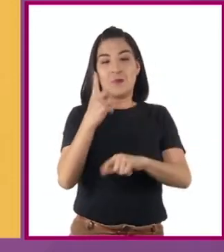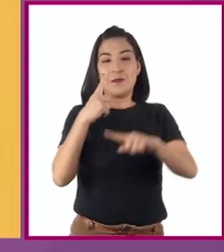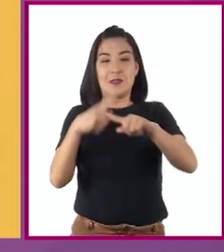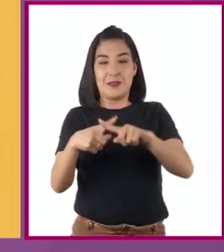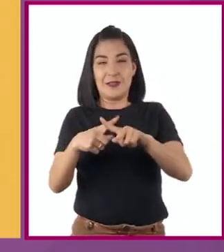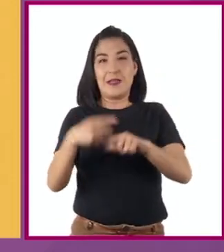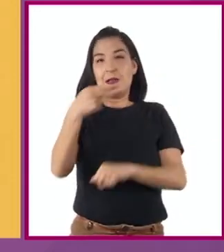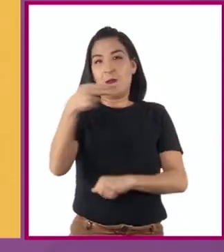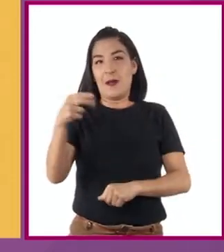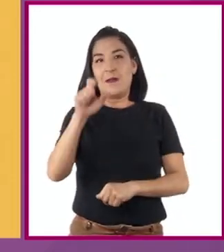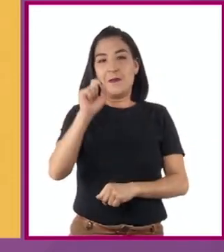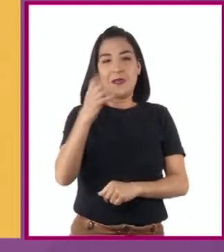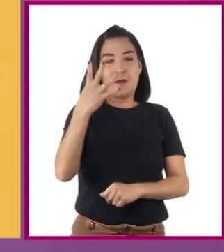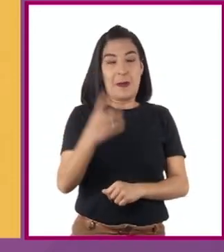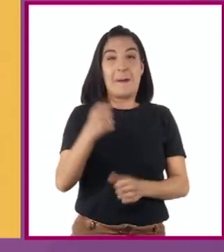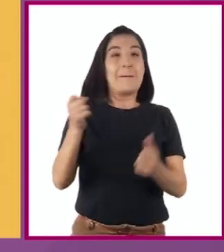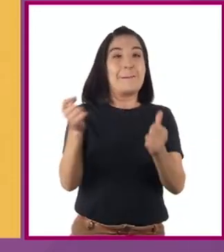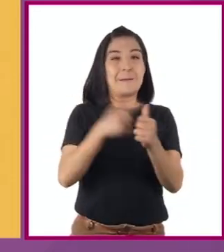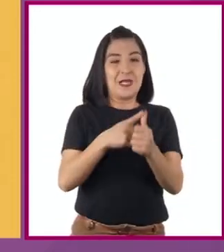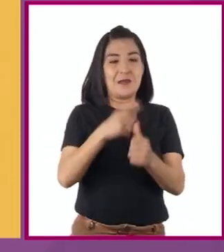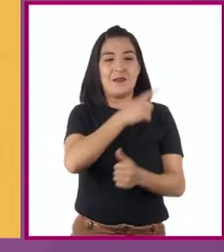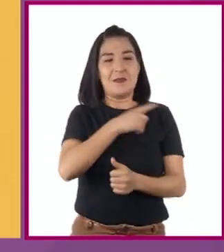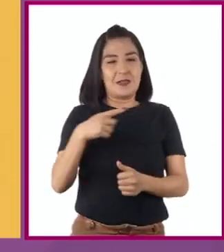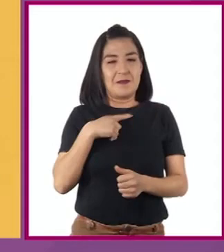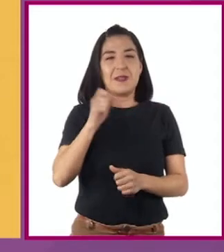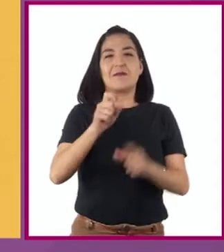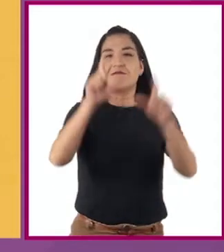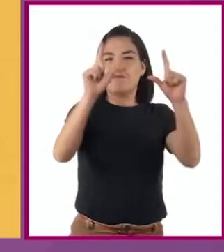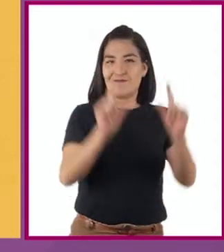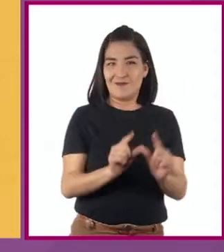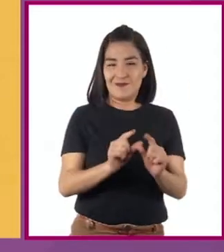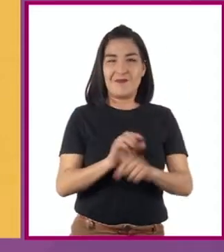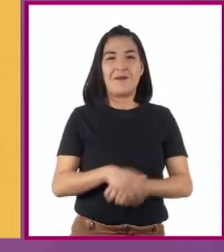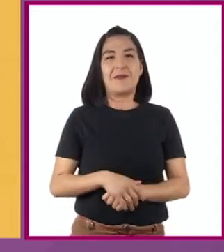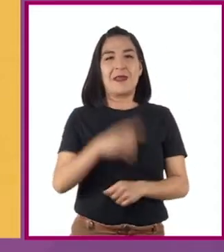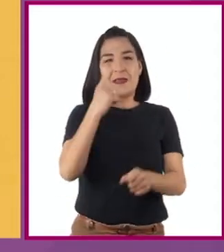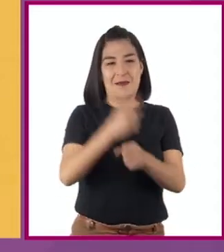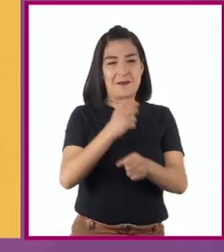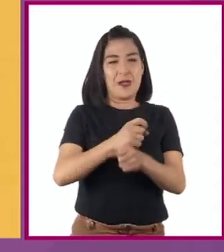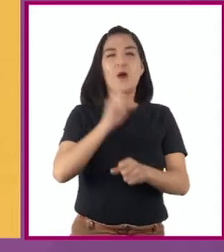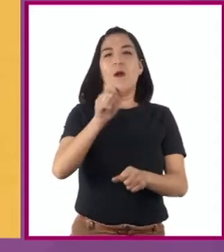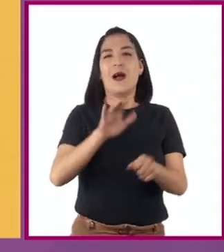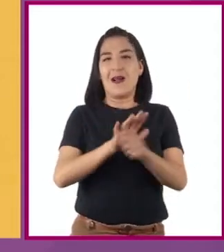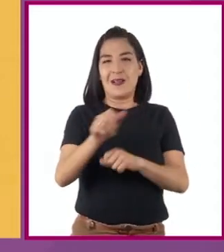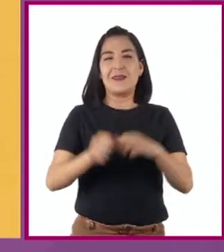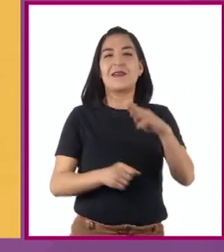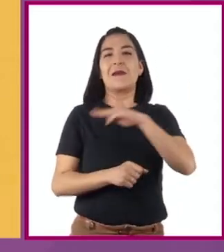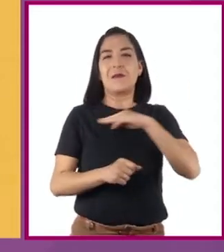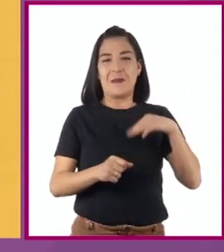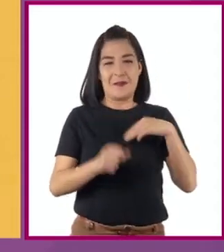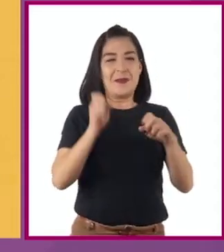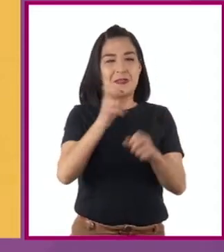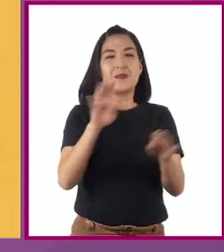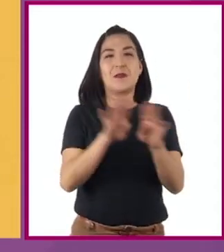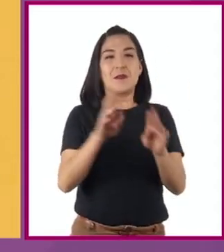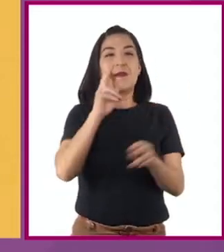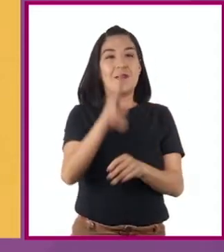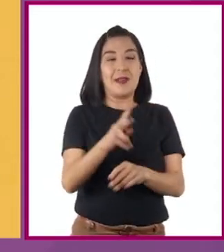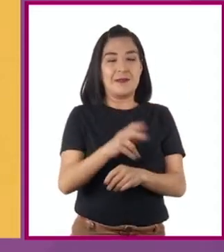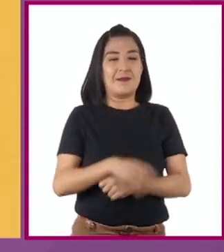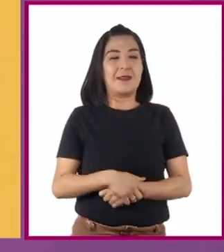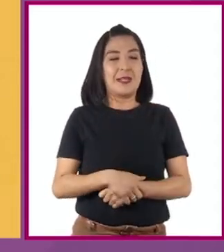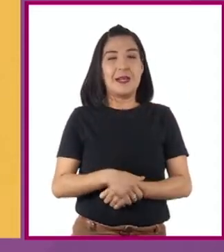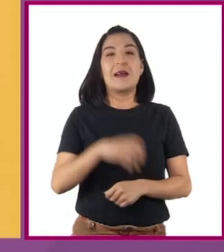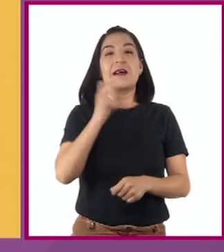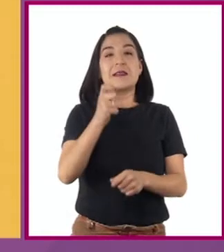a 24, primero reducimos términos semejantes en el primer miembro de la ecuación. De este modo, tenemos